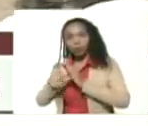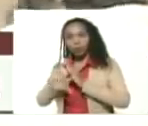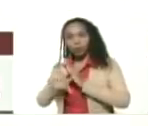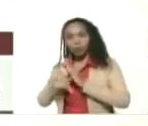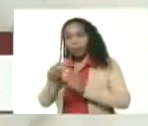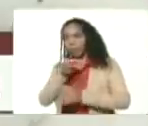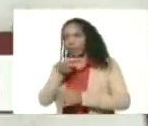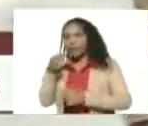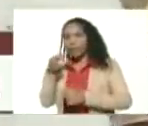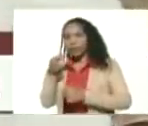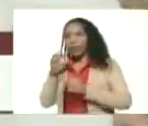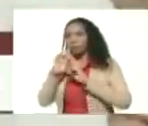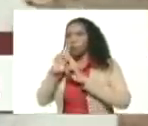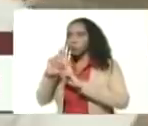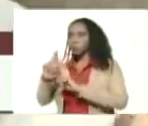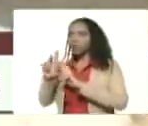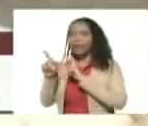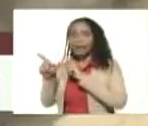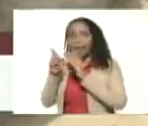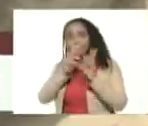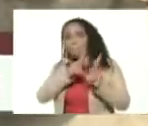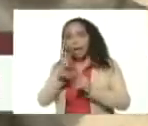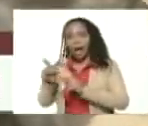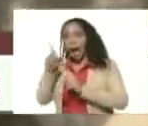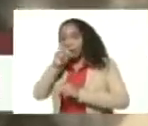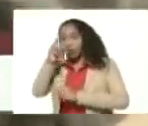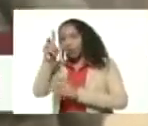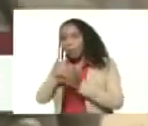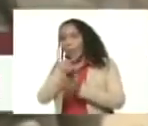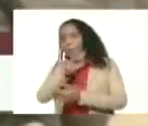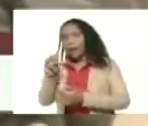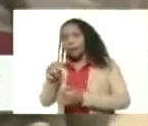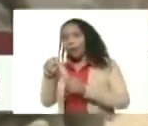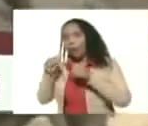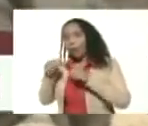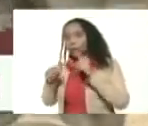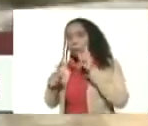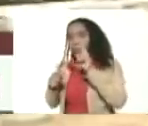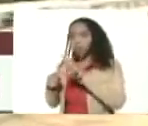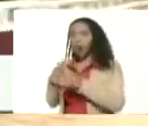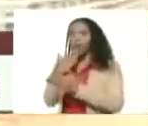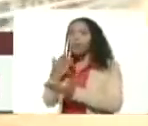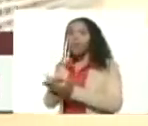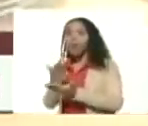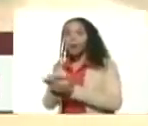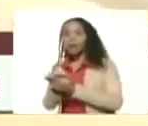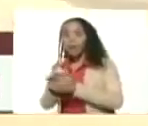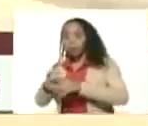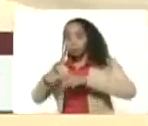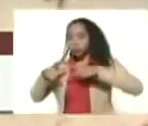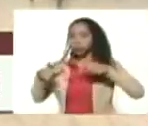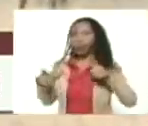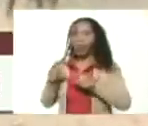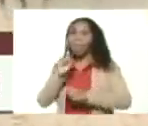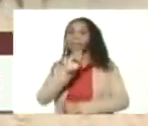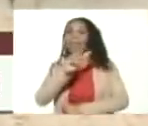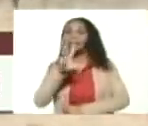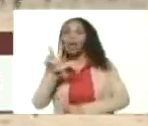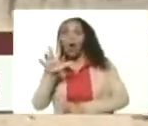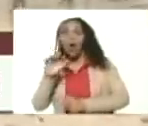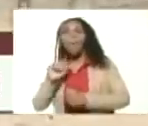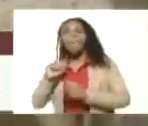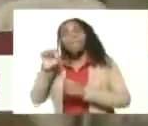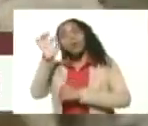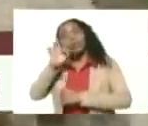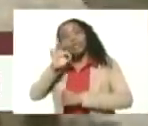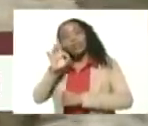extraordinarios resultados de este plan en el año 2020, hoy nos hemos propuesto incrementar un 25%